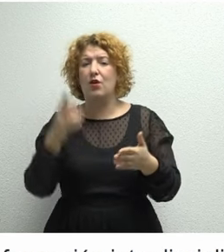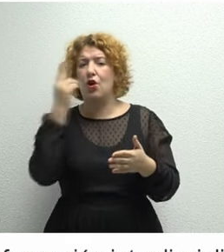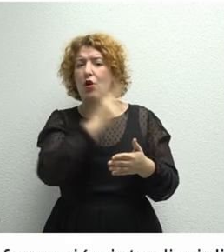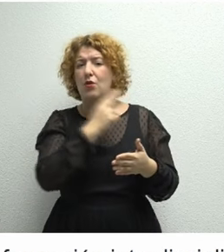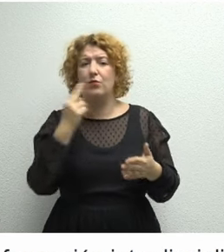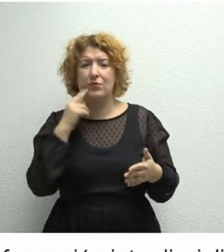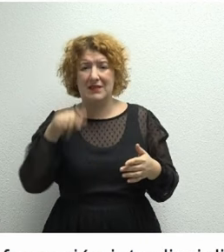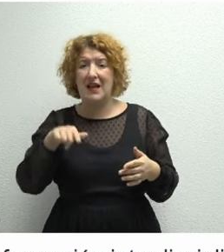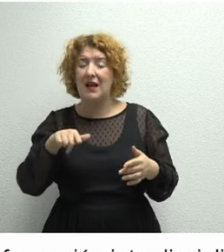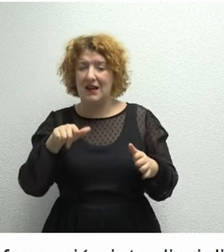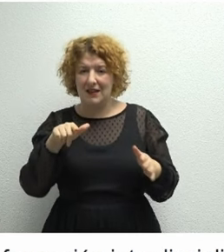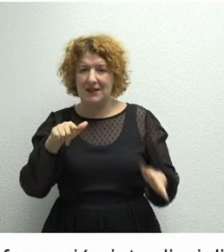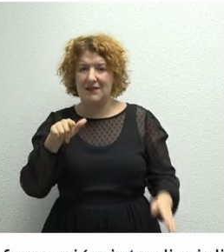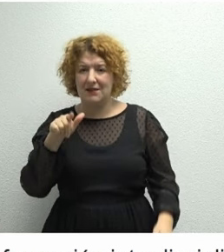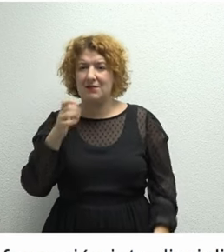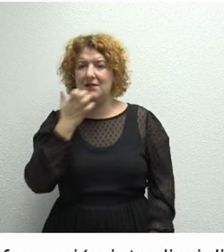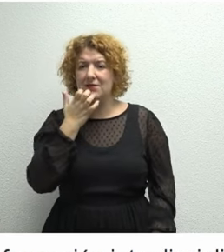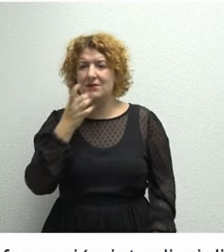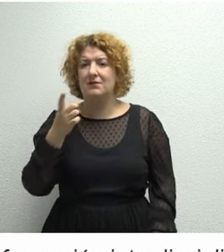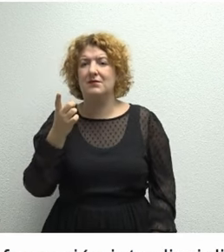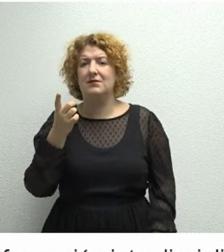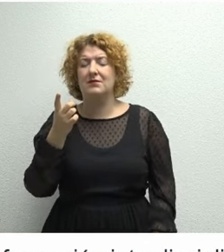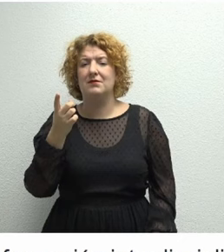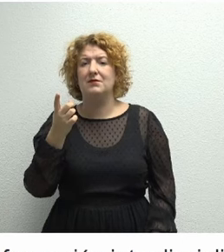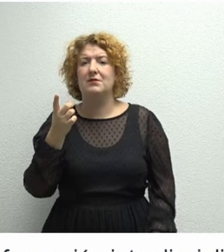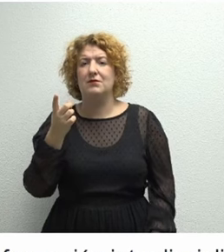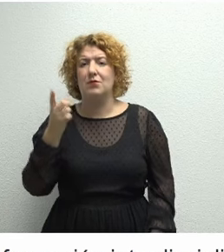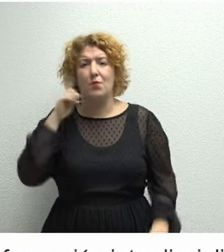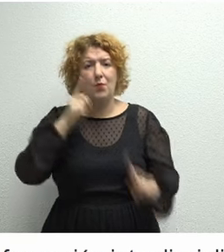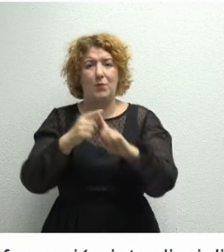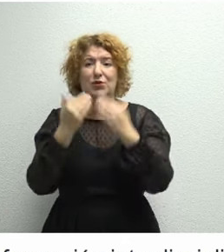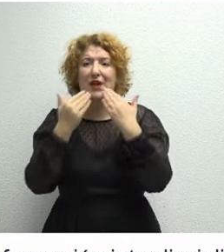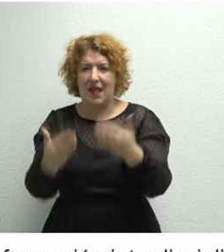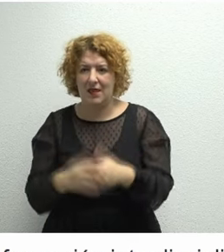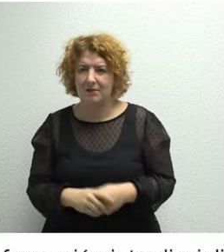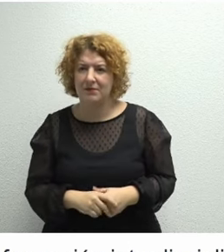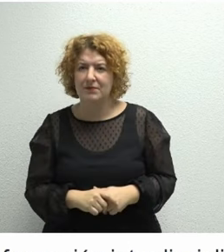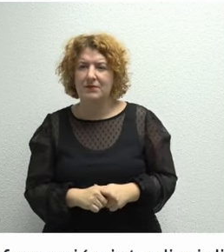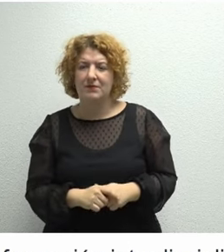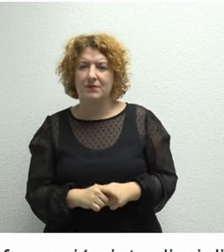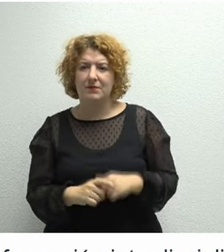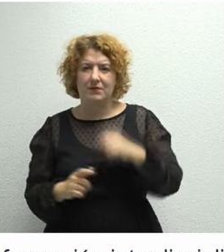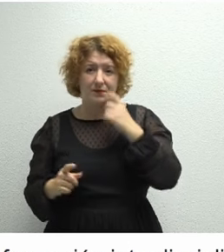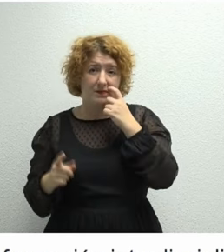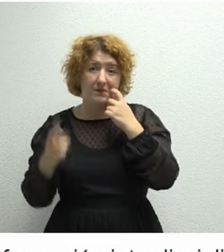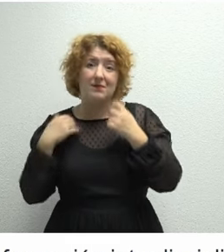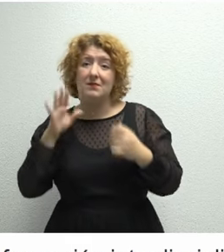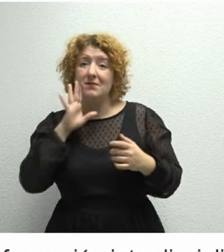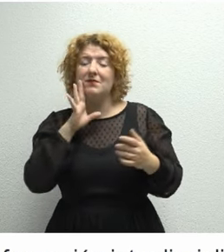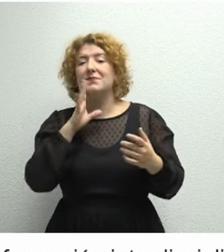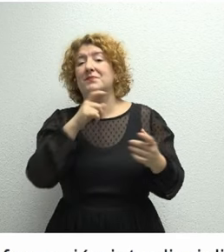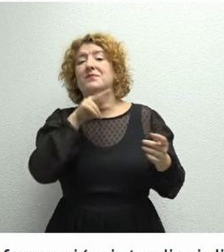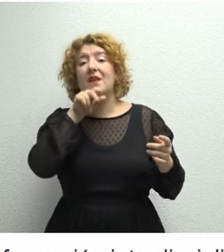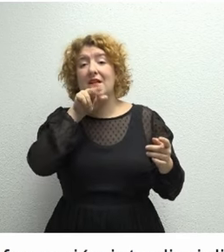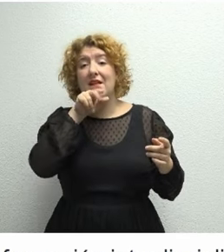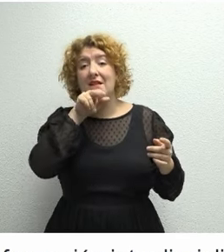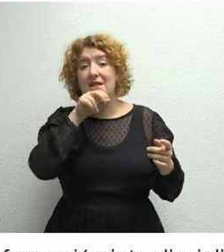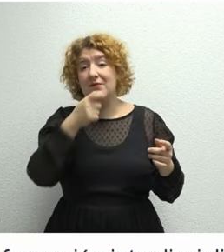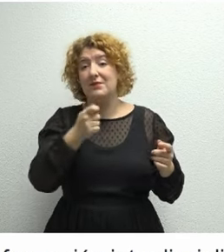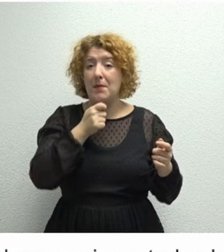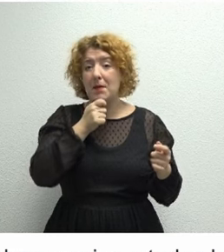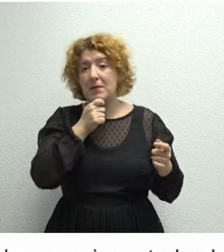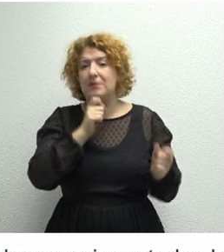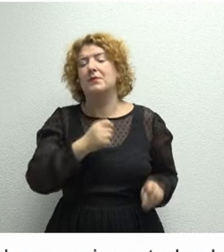este propósito Bueno pues cogiendo el testigo de constanza Pues esa